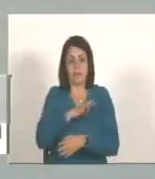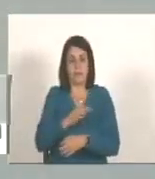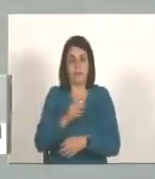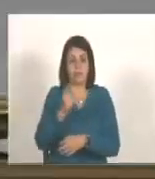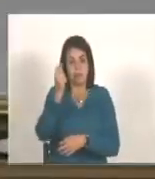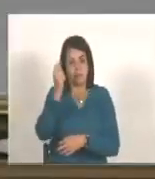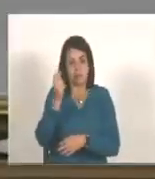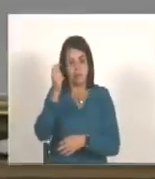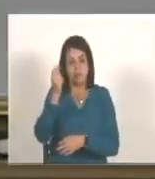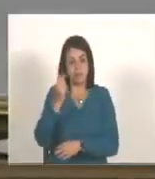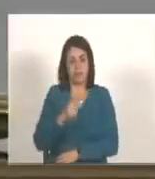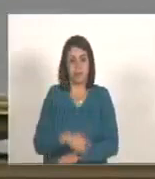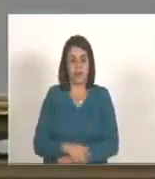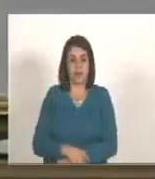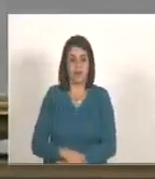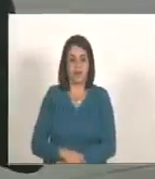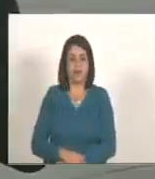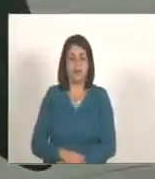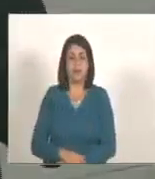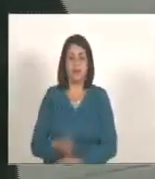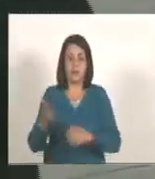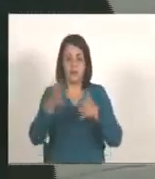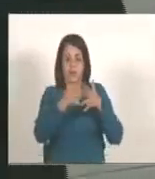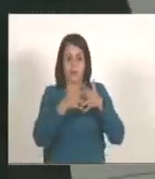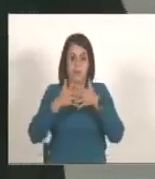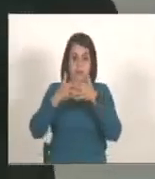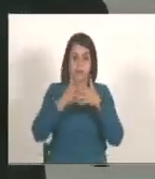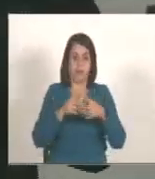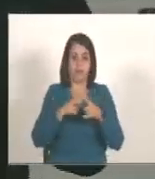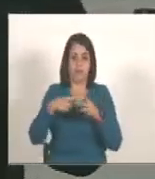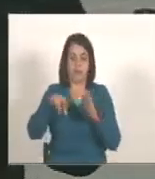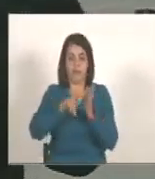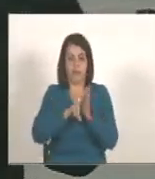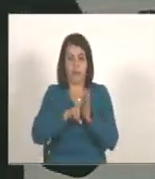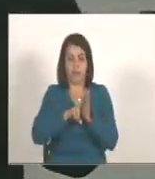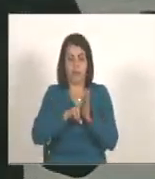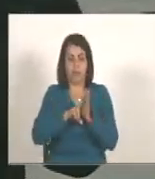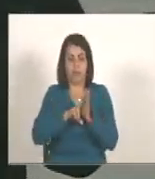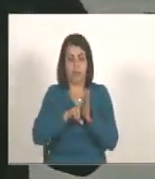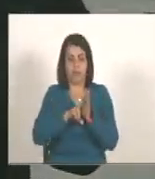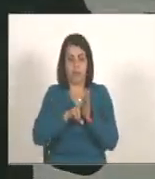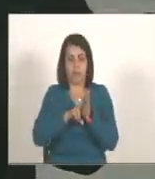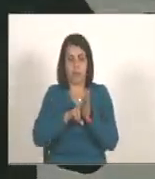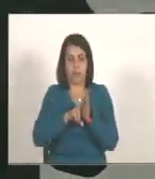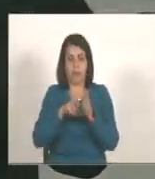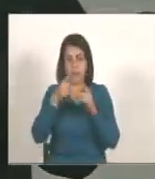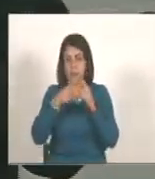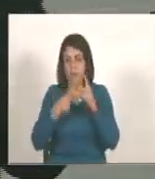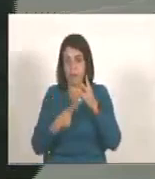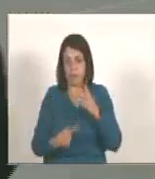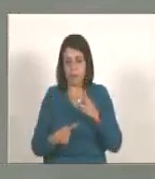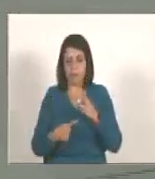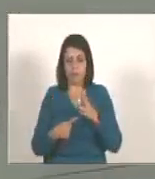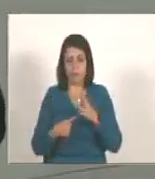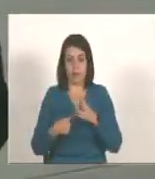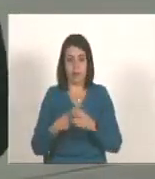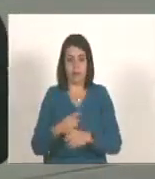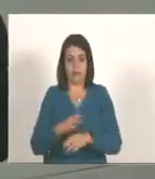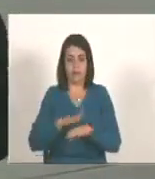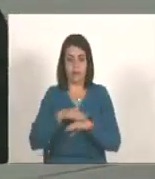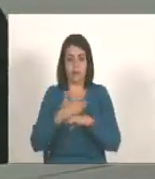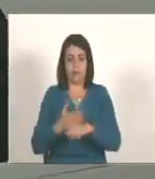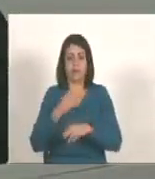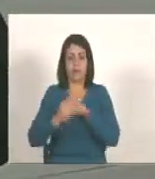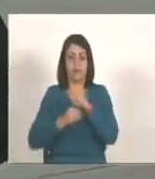oís. Estados Unidos tiene esa compulsión a la repetición, entre otras cosas, porque